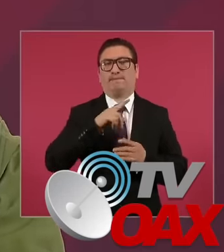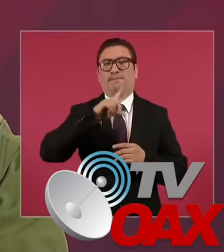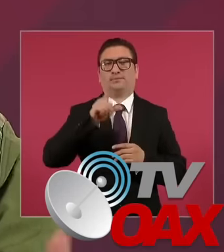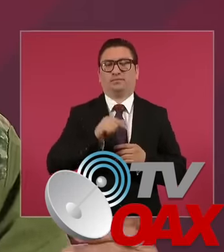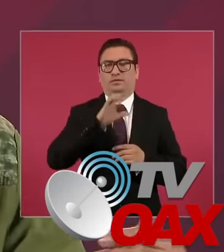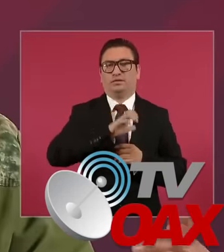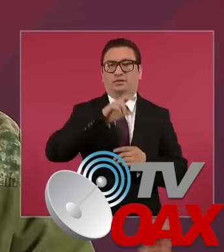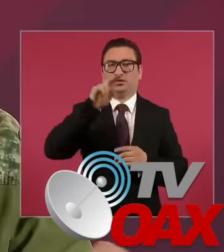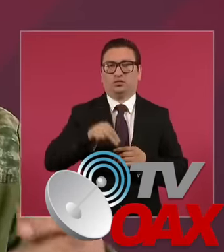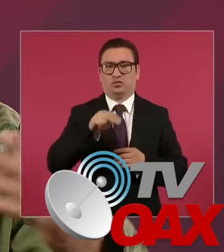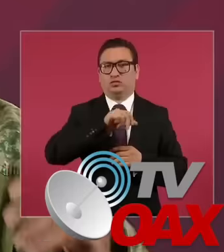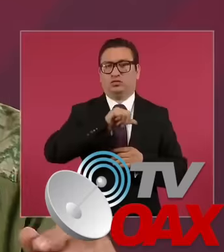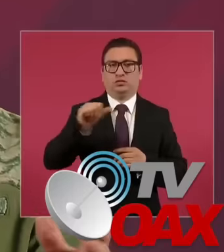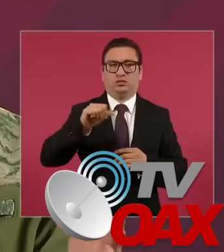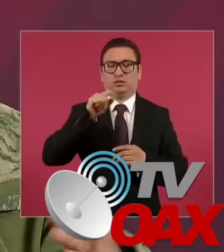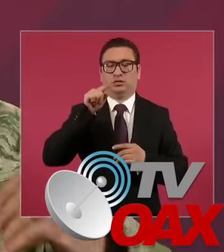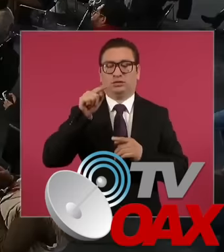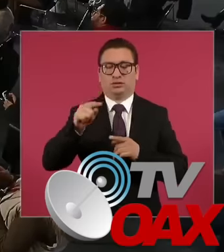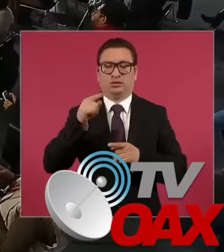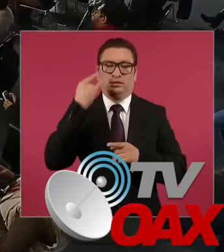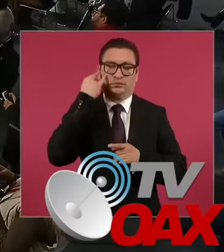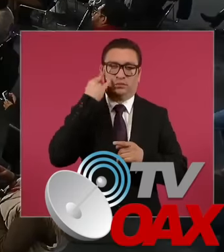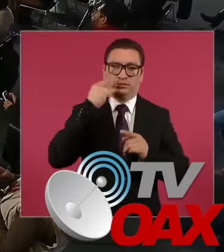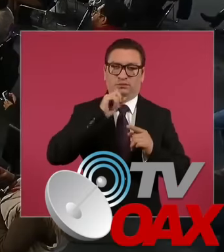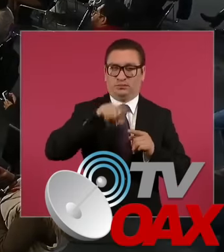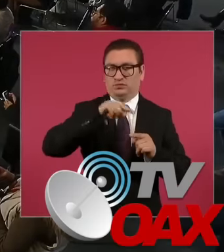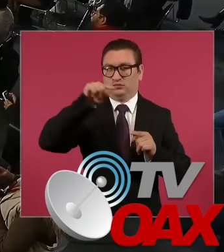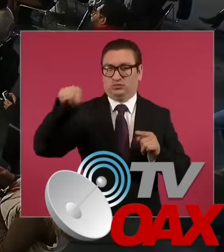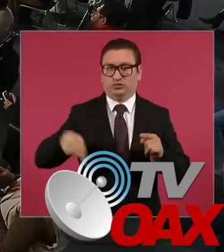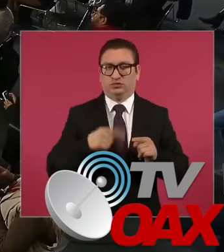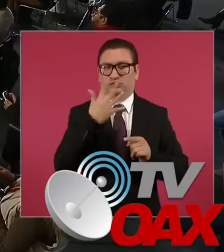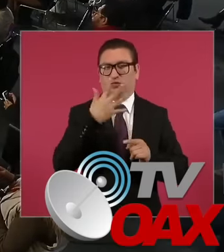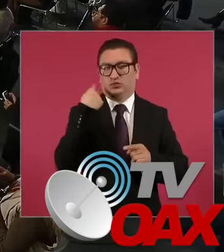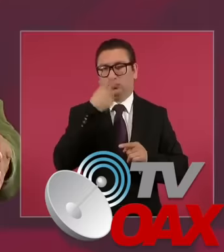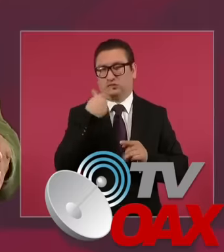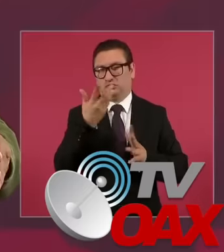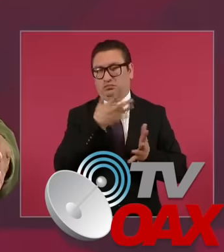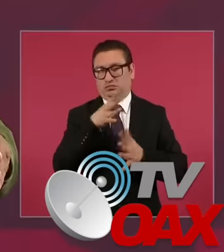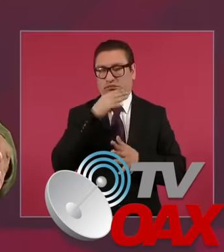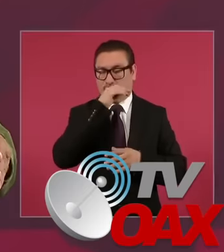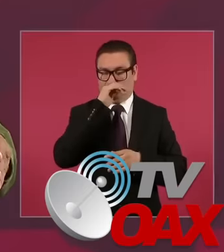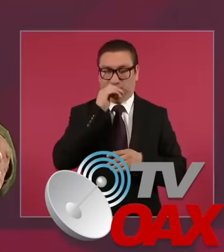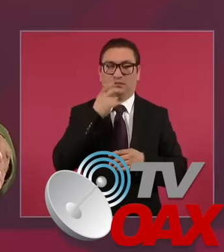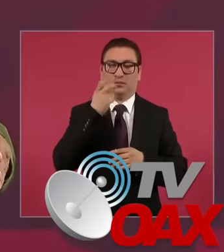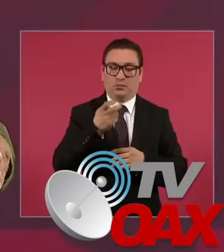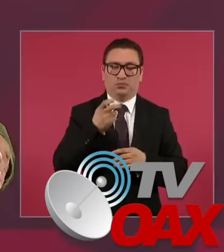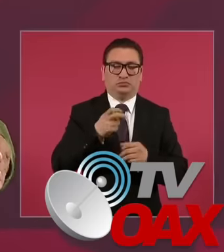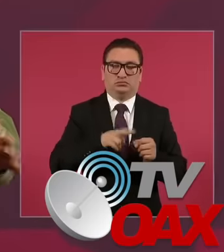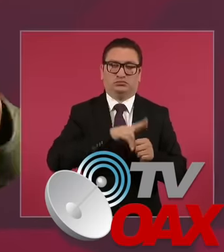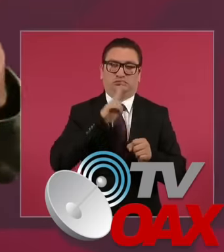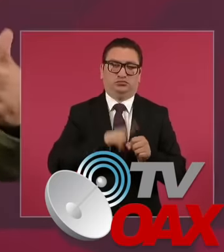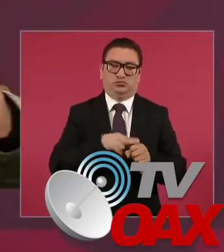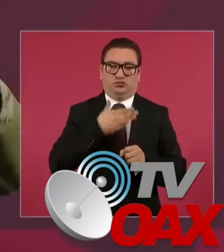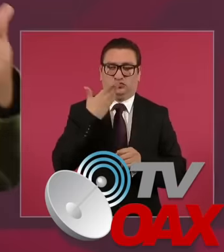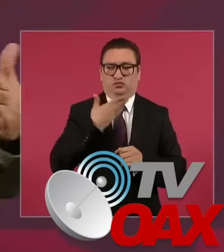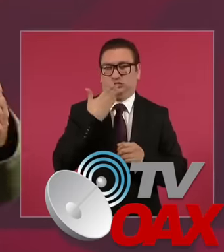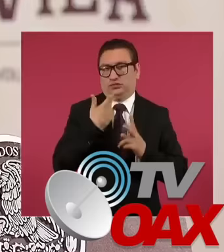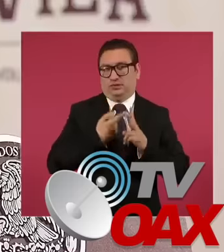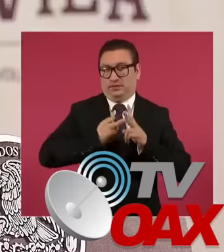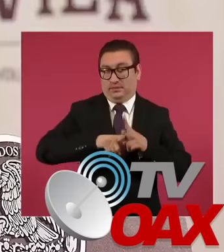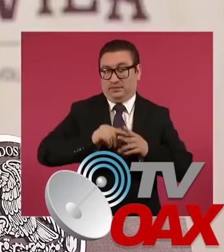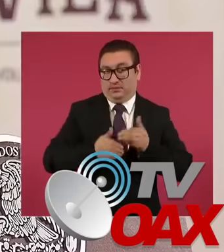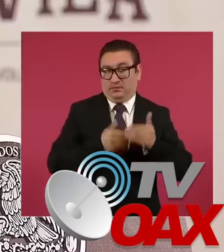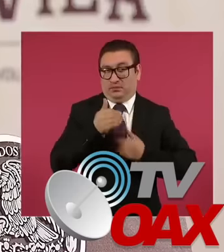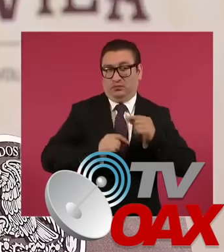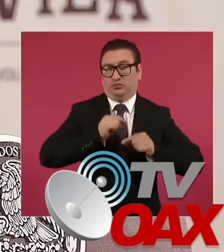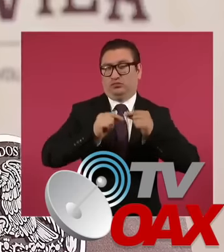de Cancún a Campeche por los mismos cruces, 5 horas y fracción. Es natural que tengamos que iniciar de esta